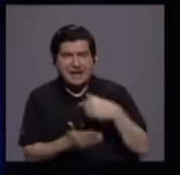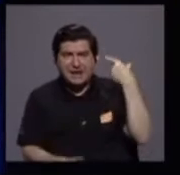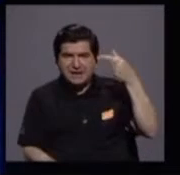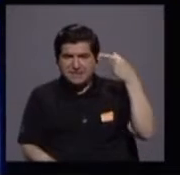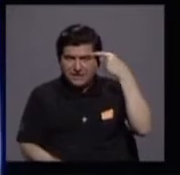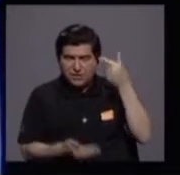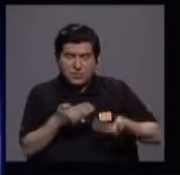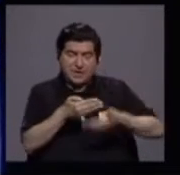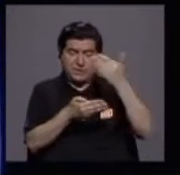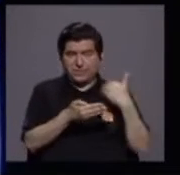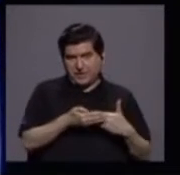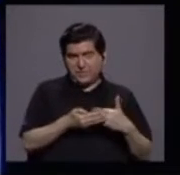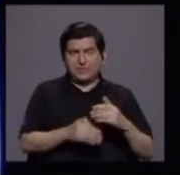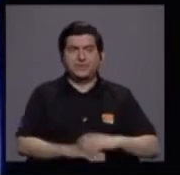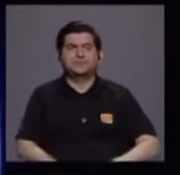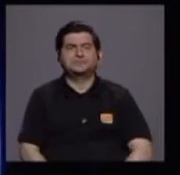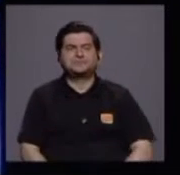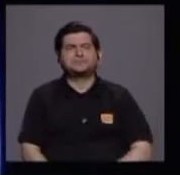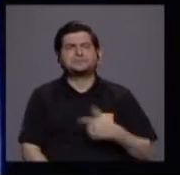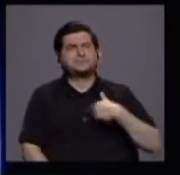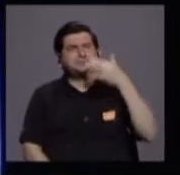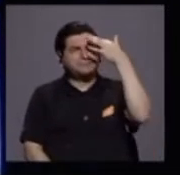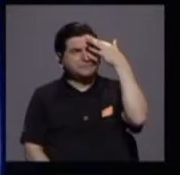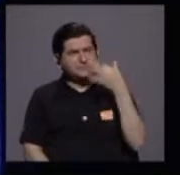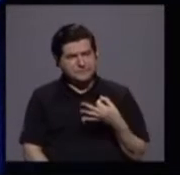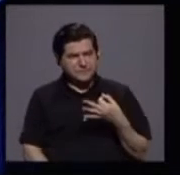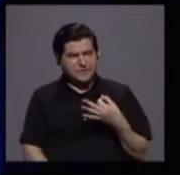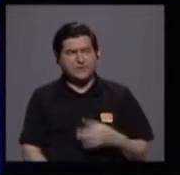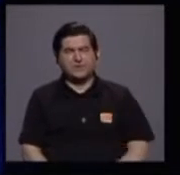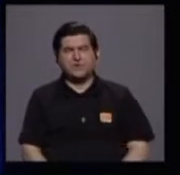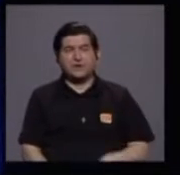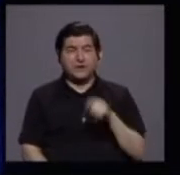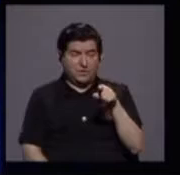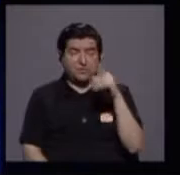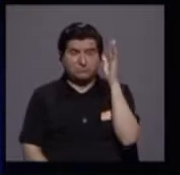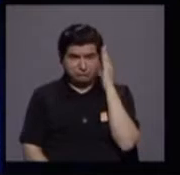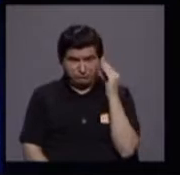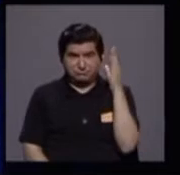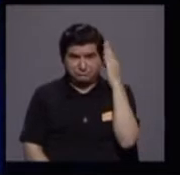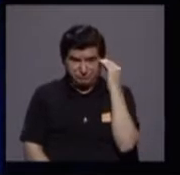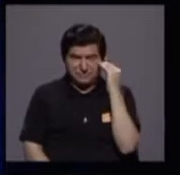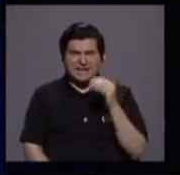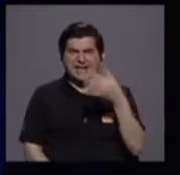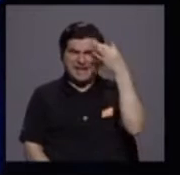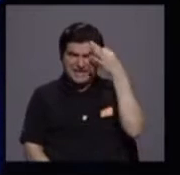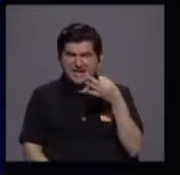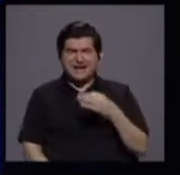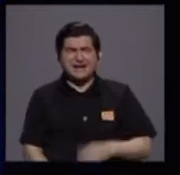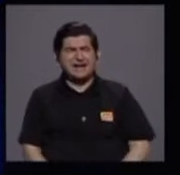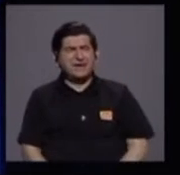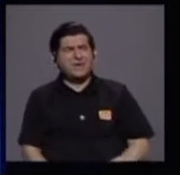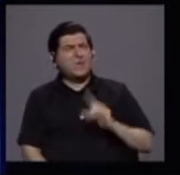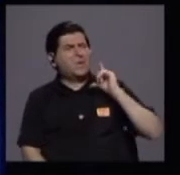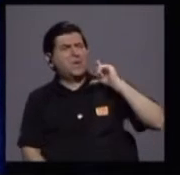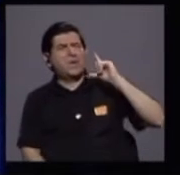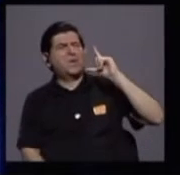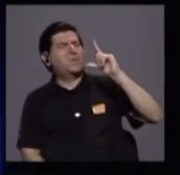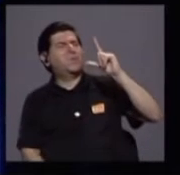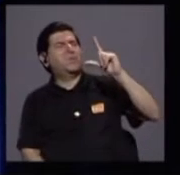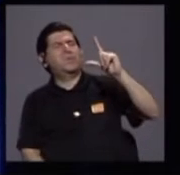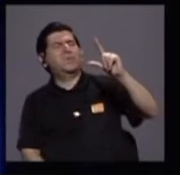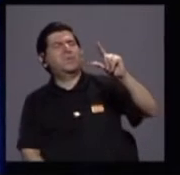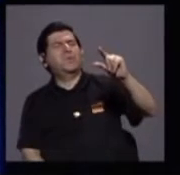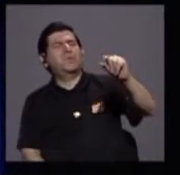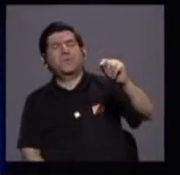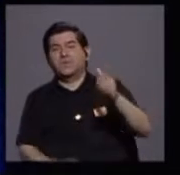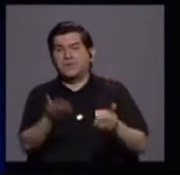gobierno anterior. Creo que con esa experiencia, que parece que está muy lejos